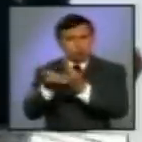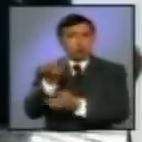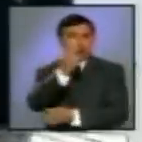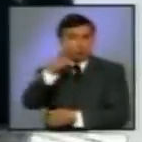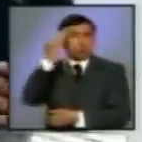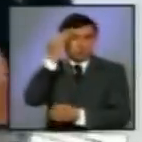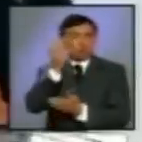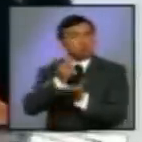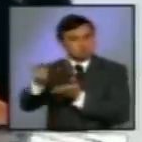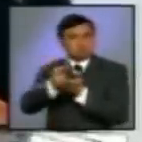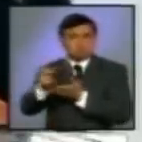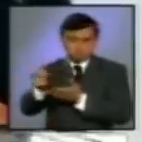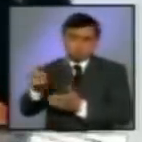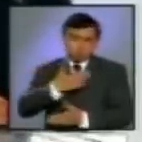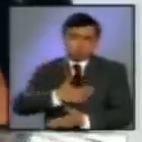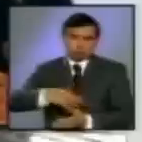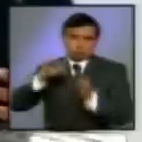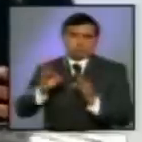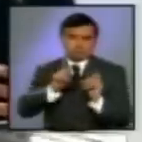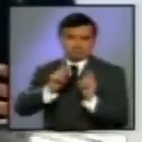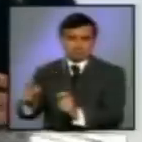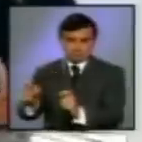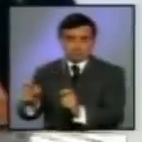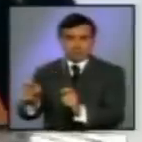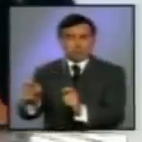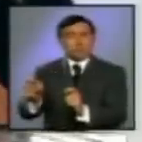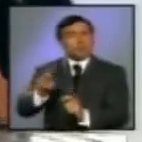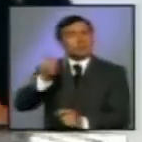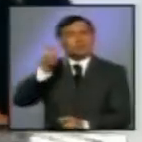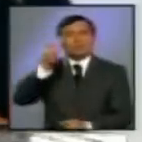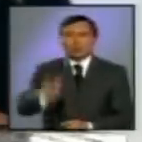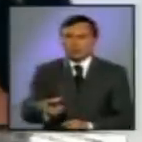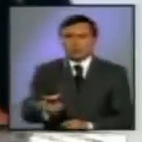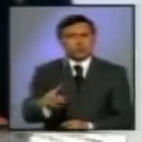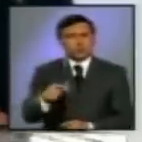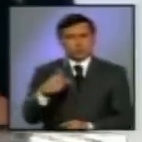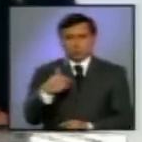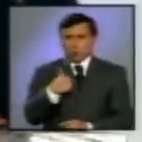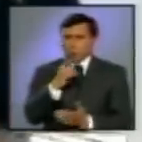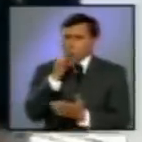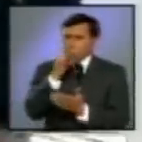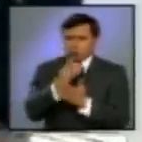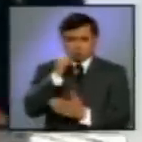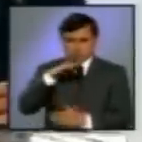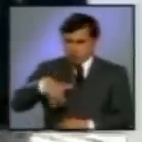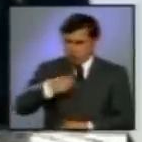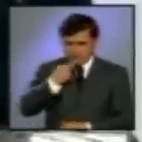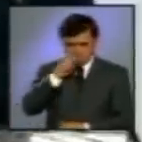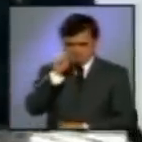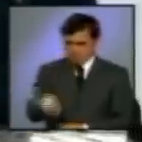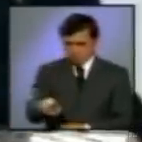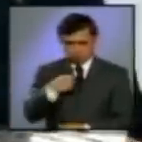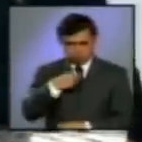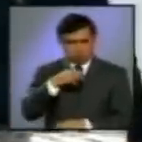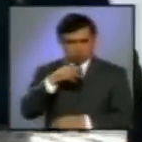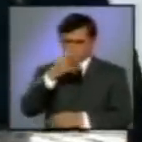cierto, no tengo ningún otro argumento más que al cabo de sostener y obedezco a la verdad. Colaboré más